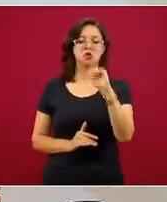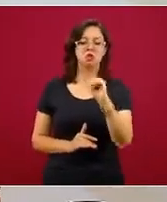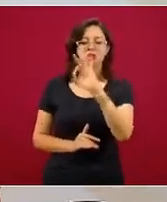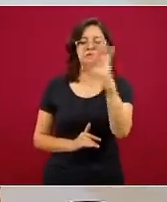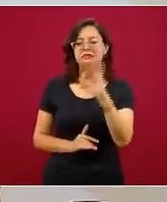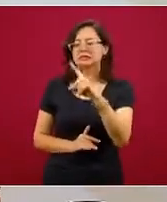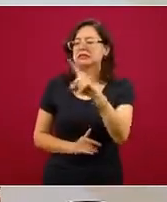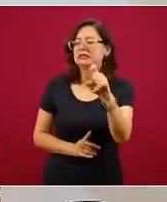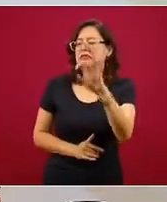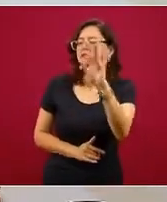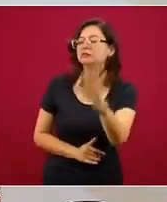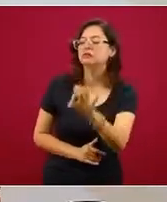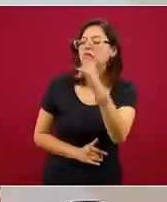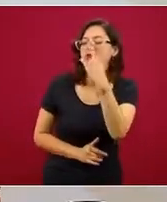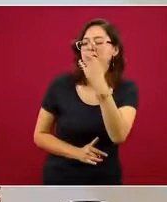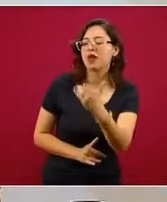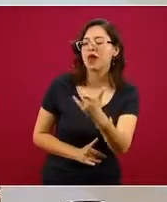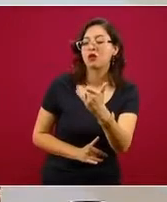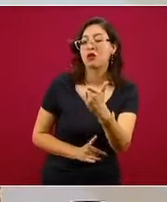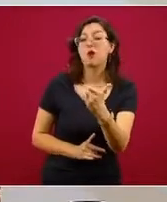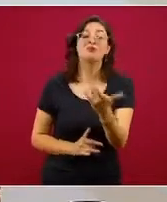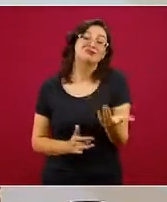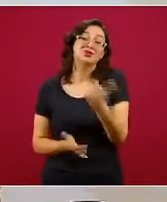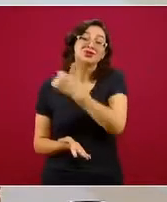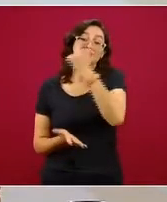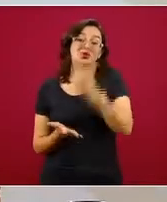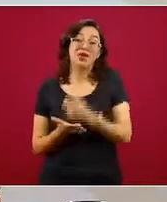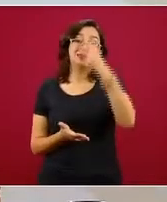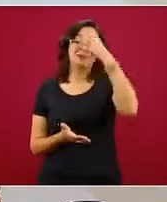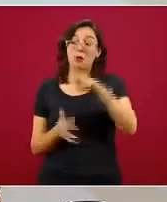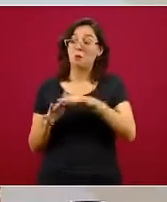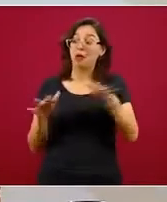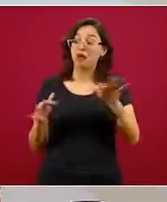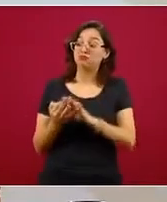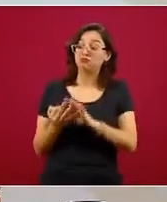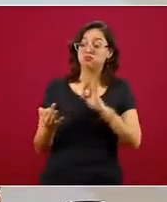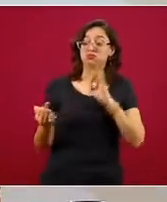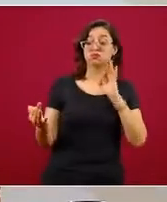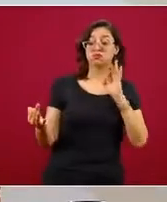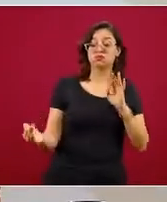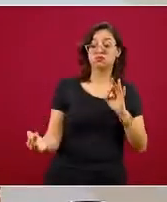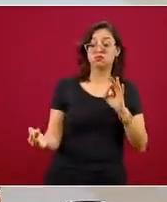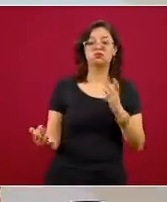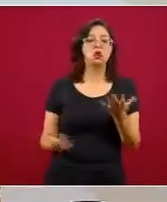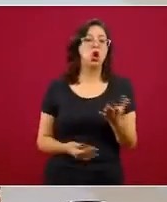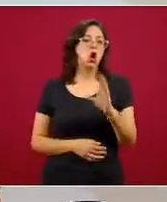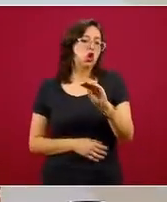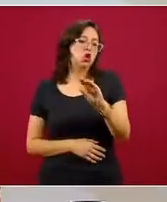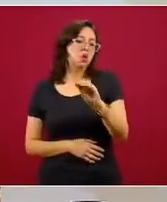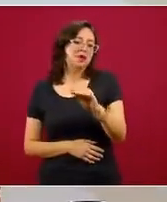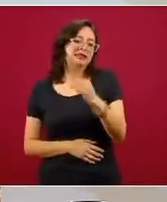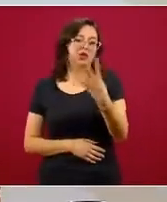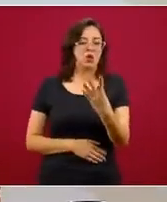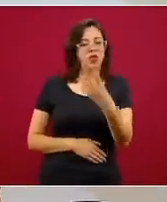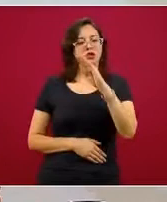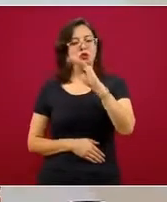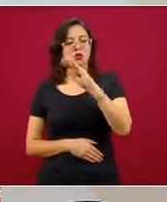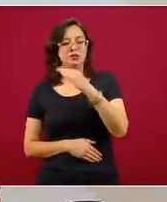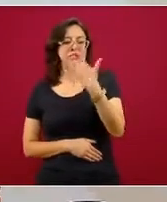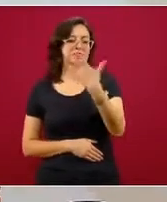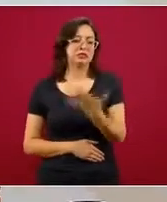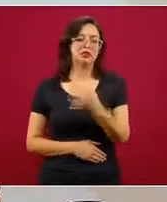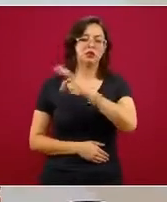100%. En zonas muy altas, como la Ciudad de México, se pueden alcanzar 94,